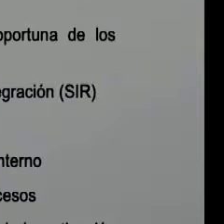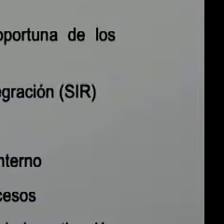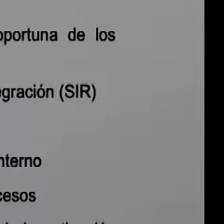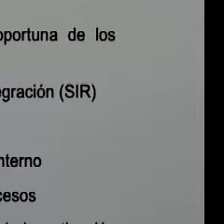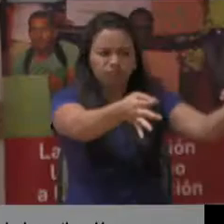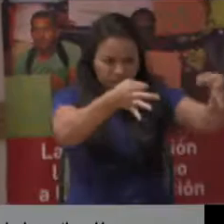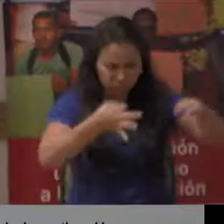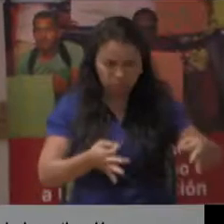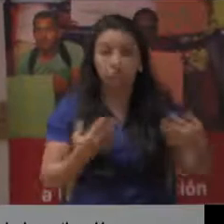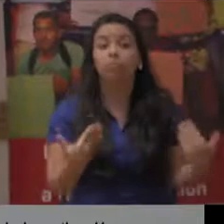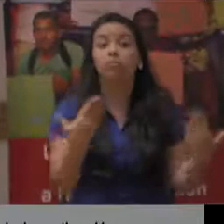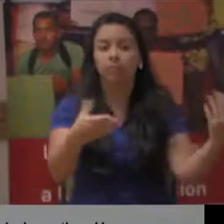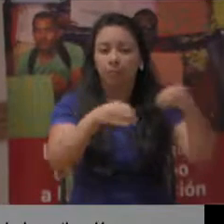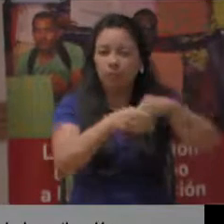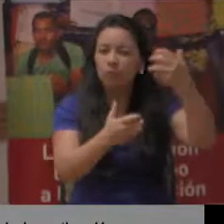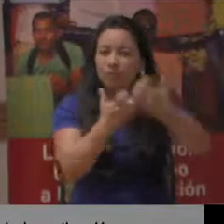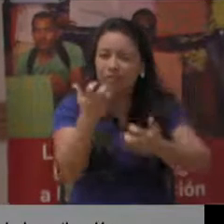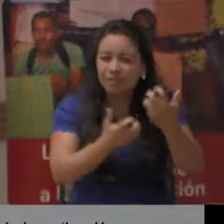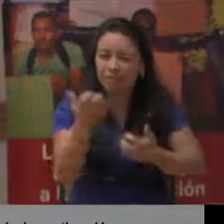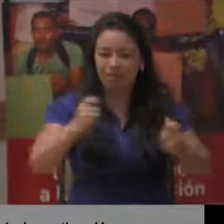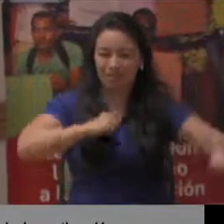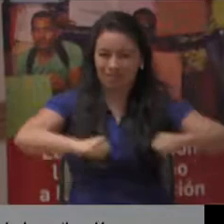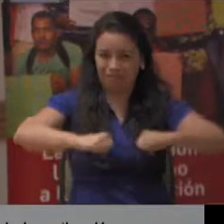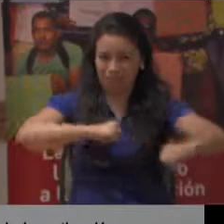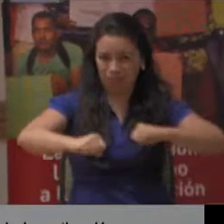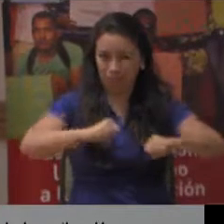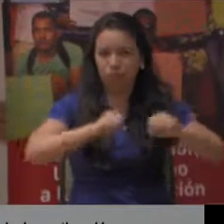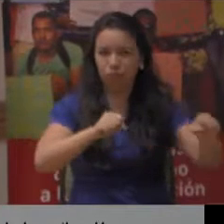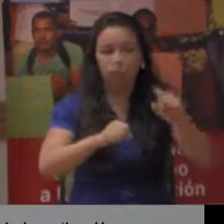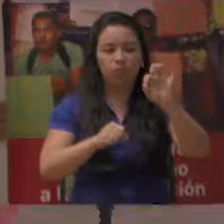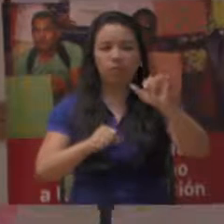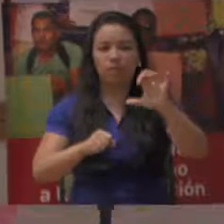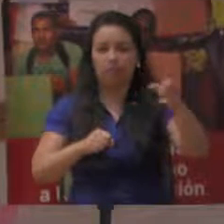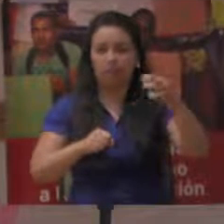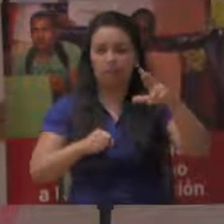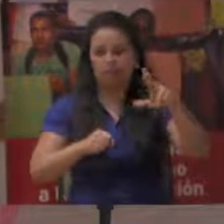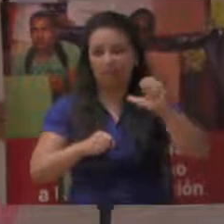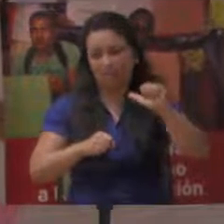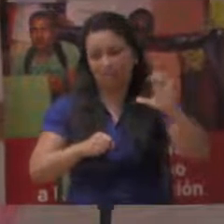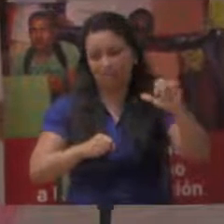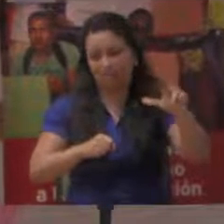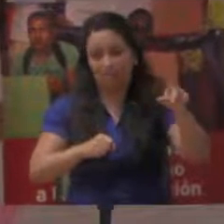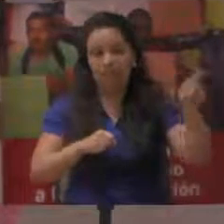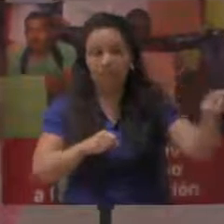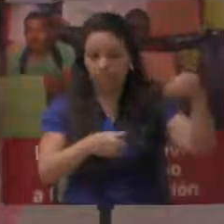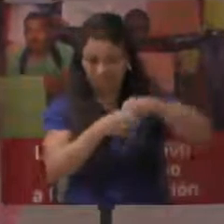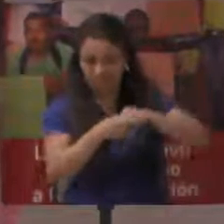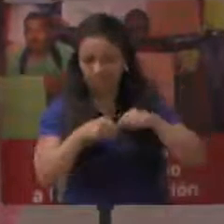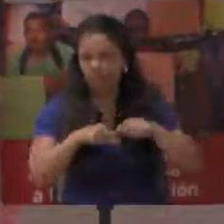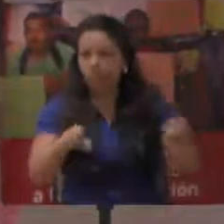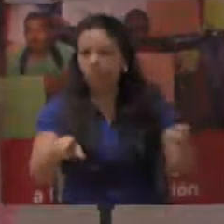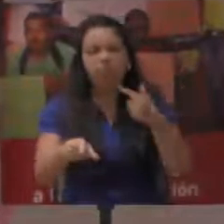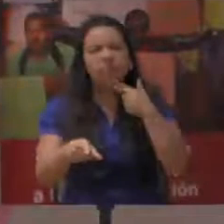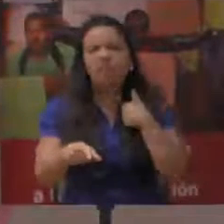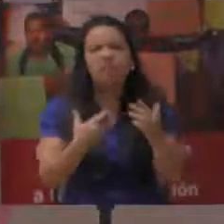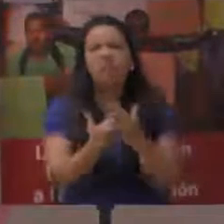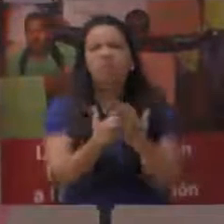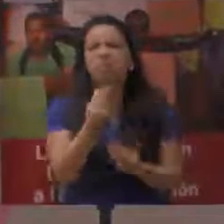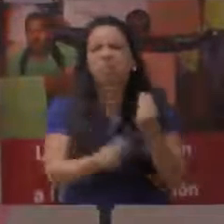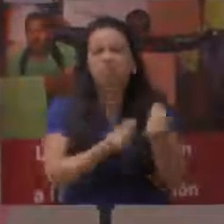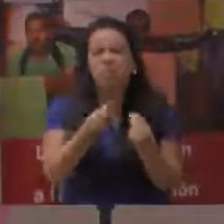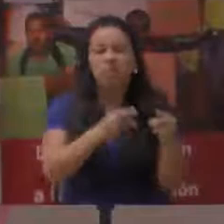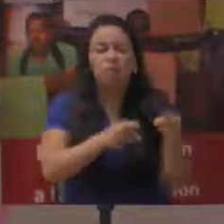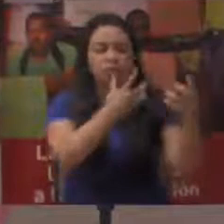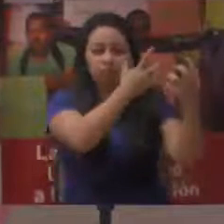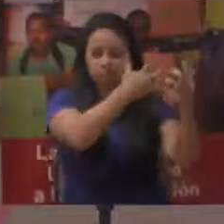elemento integrante del sistema de gestión SIGER de la ACR, decimos que se ha armonizado,